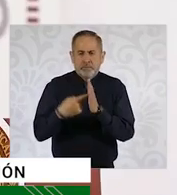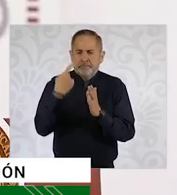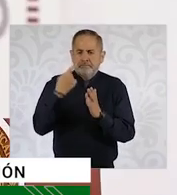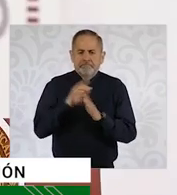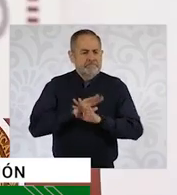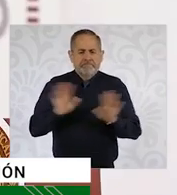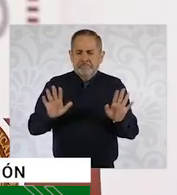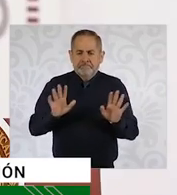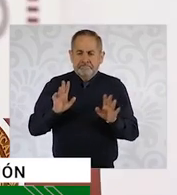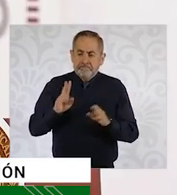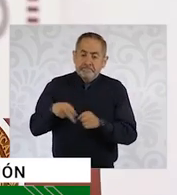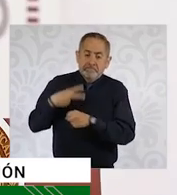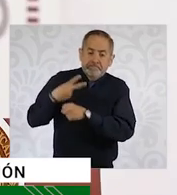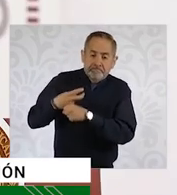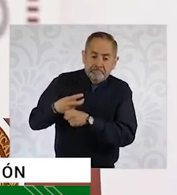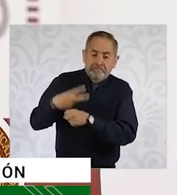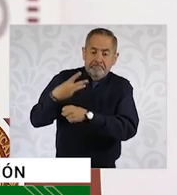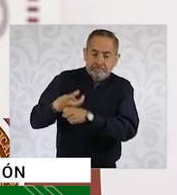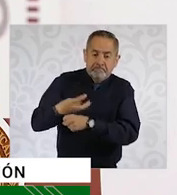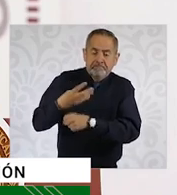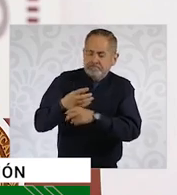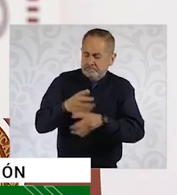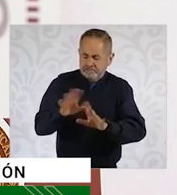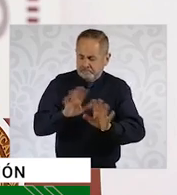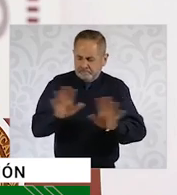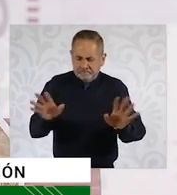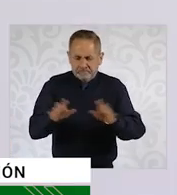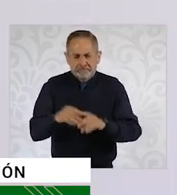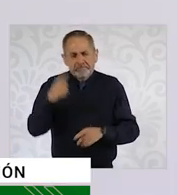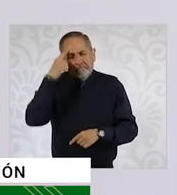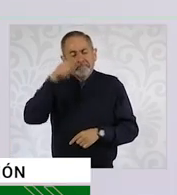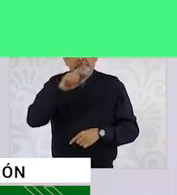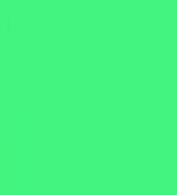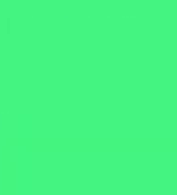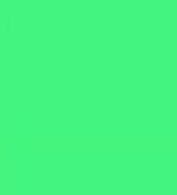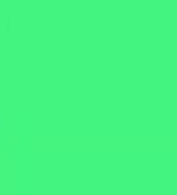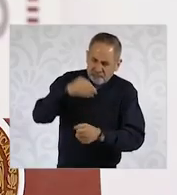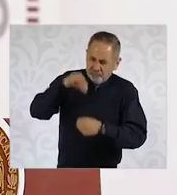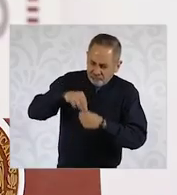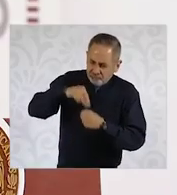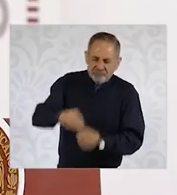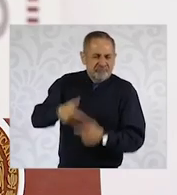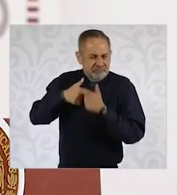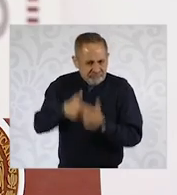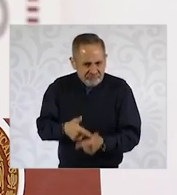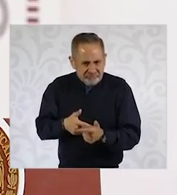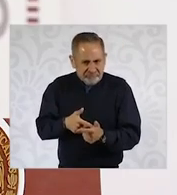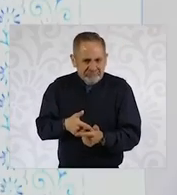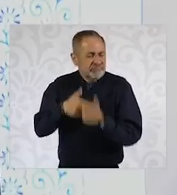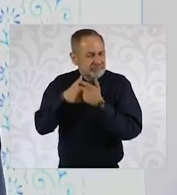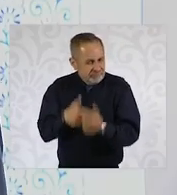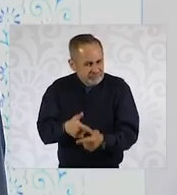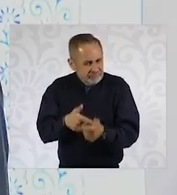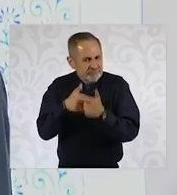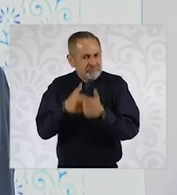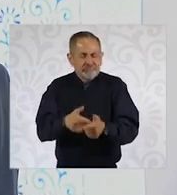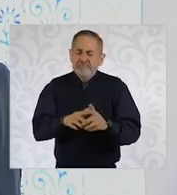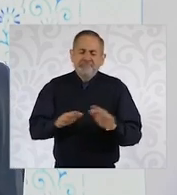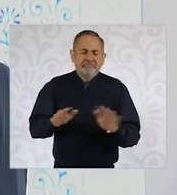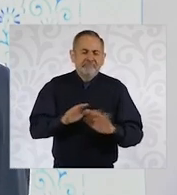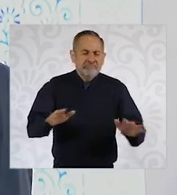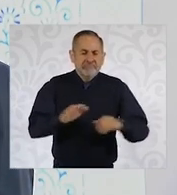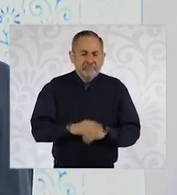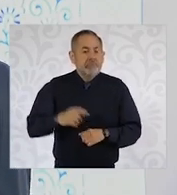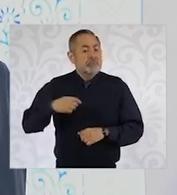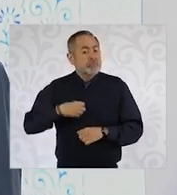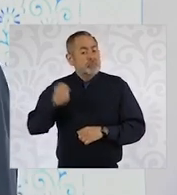acompañada de esta reforma para que no haya nepotismo. La presidenta de México explicó que no